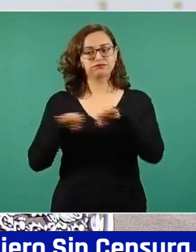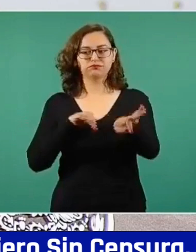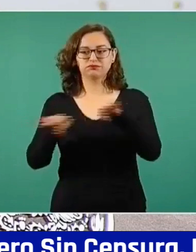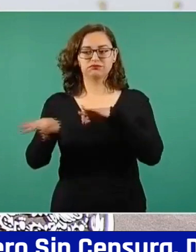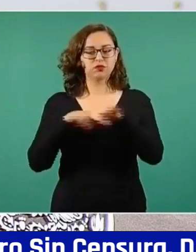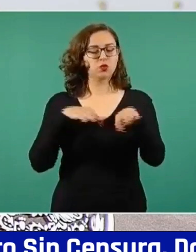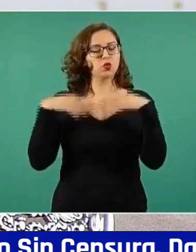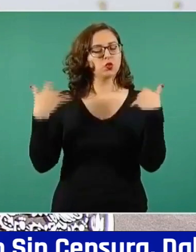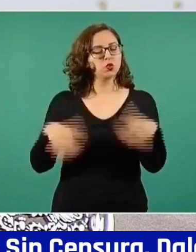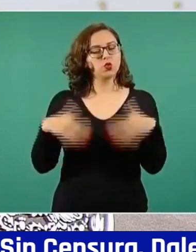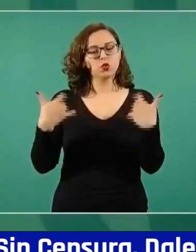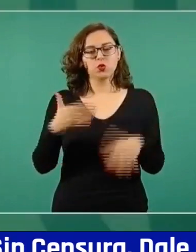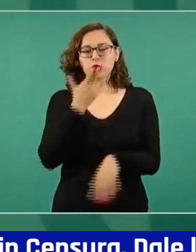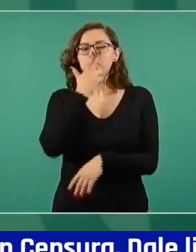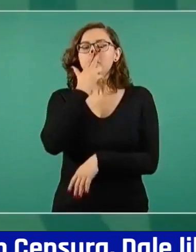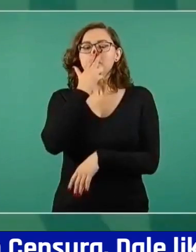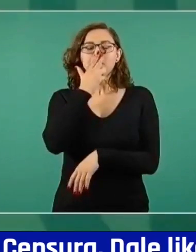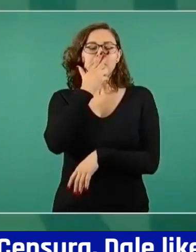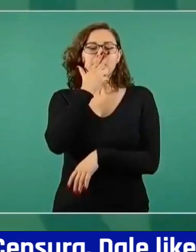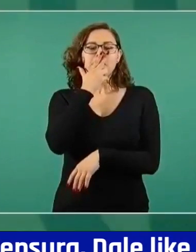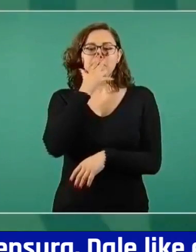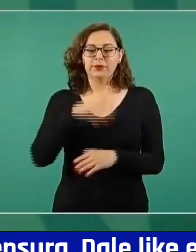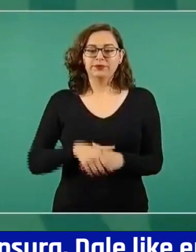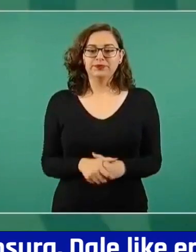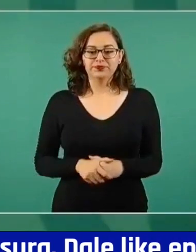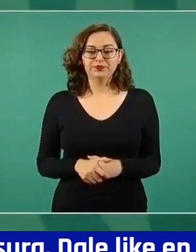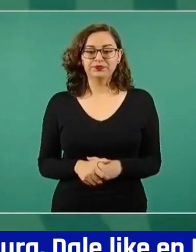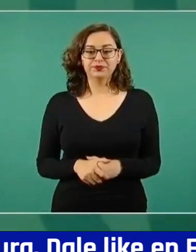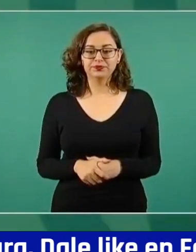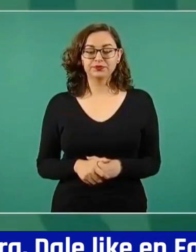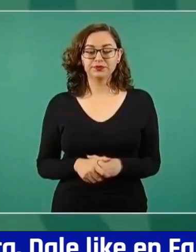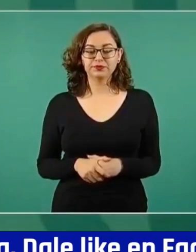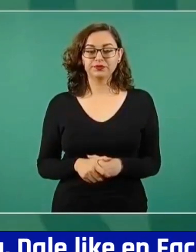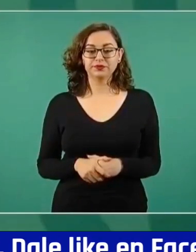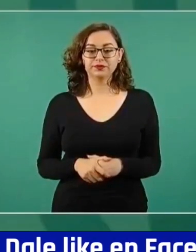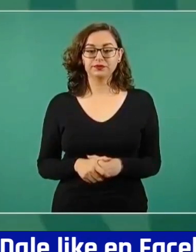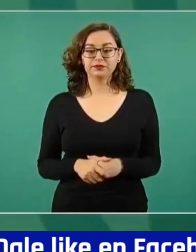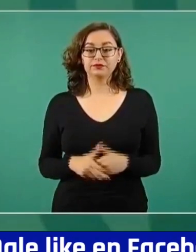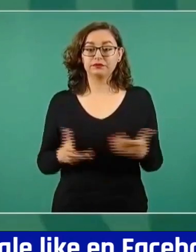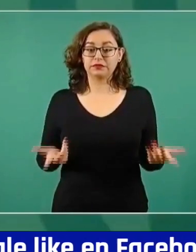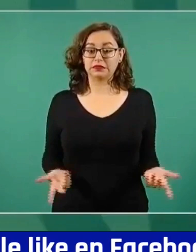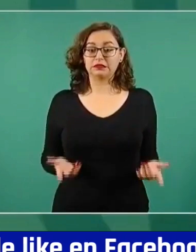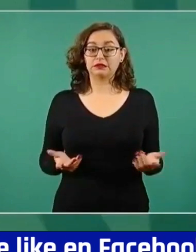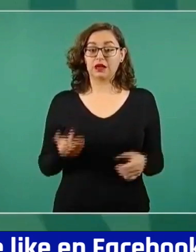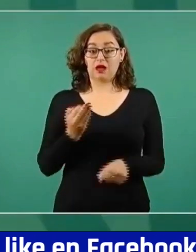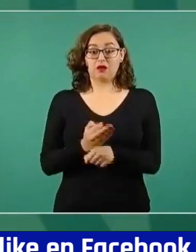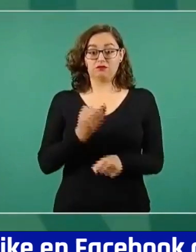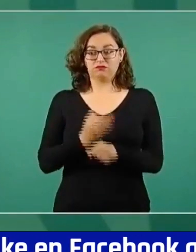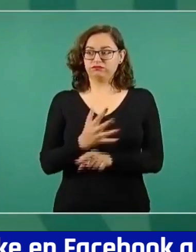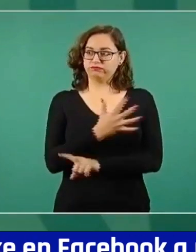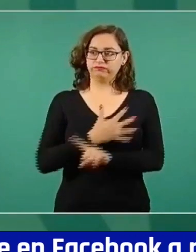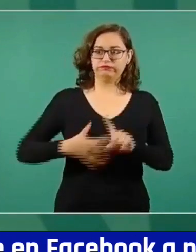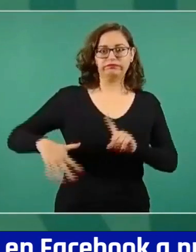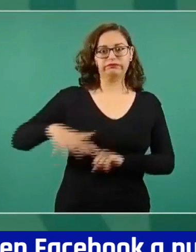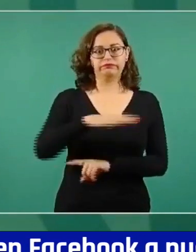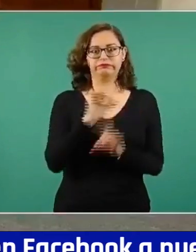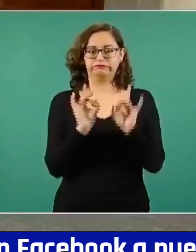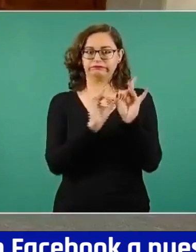a cabo la Cruz Roja en circunstancias difíciles. Siempre